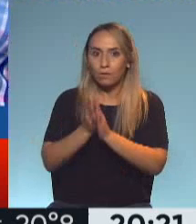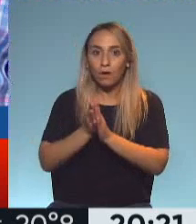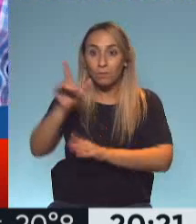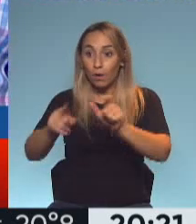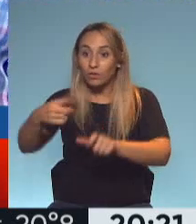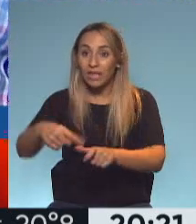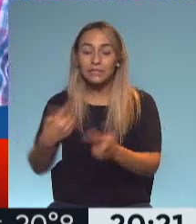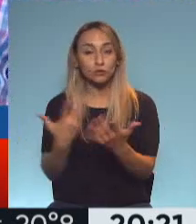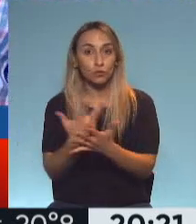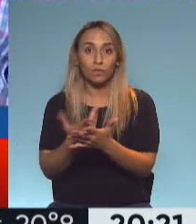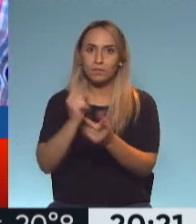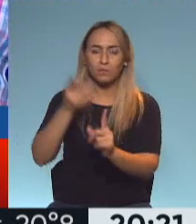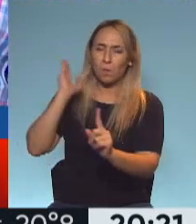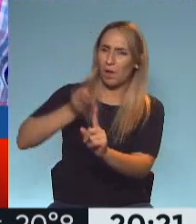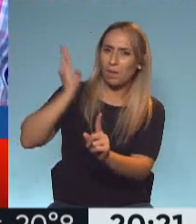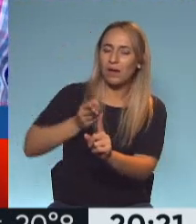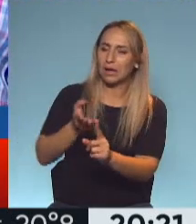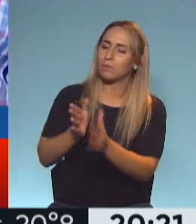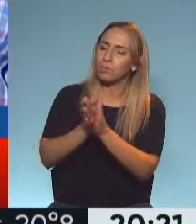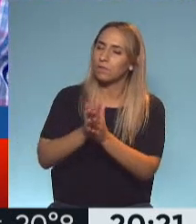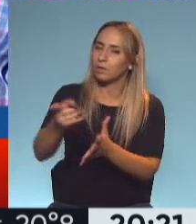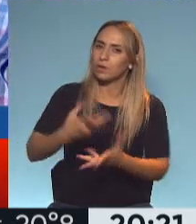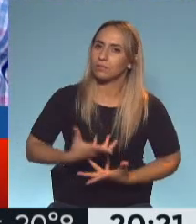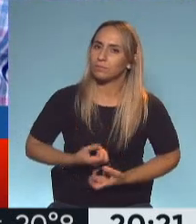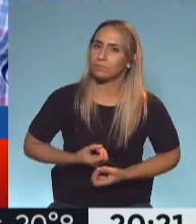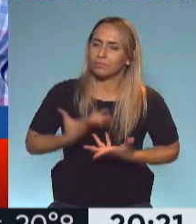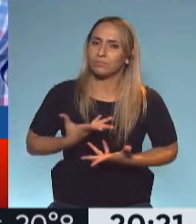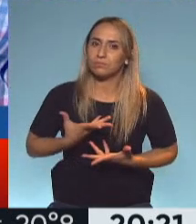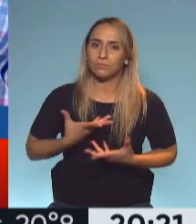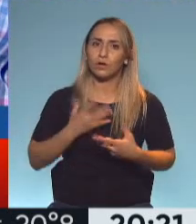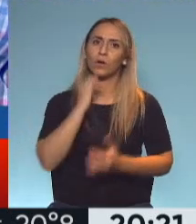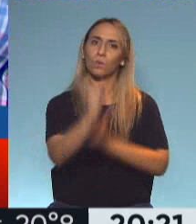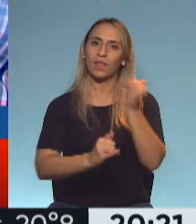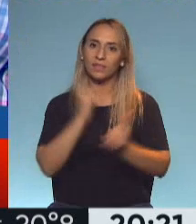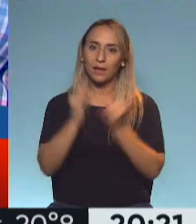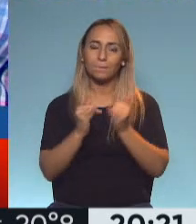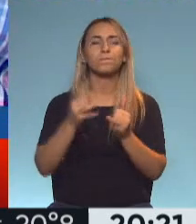Sí, bueno, es un tema que hace muchos años que venimos trabajando, y a partir del año